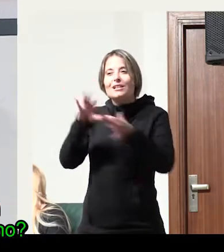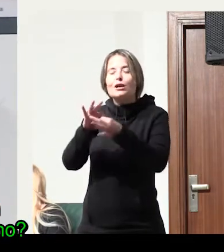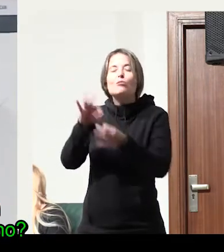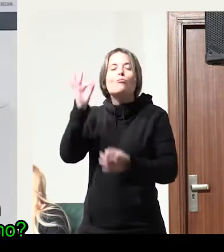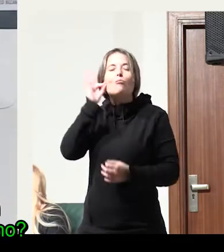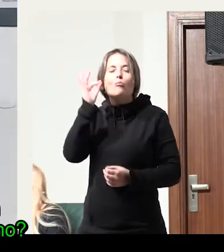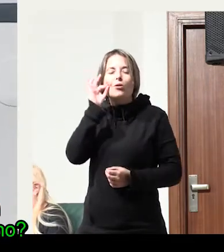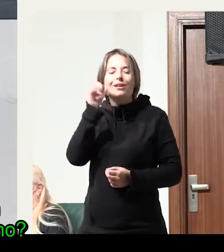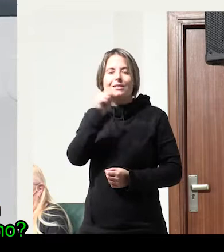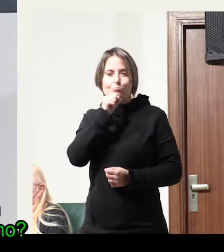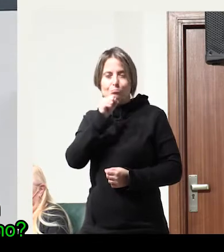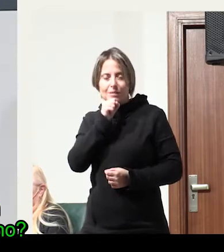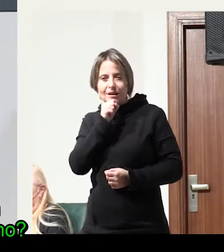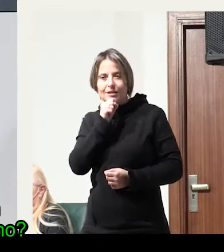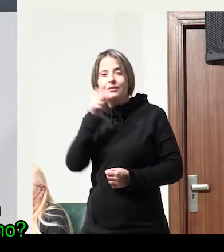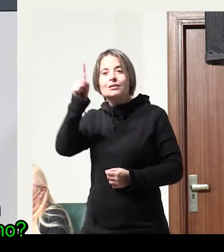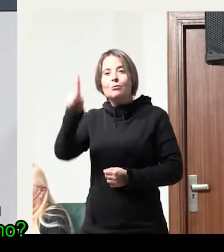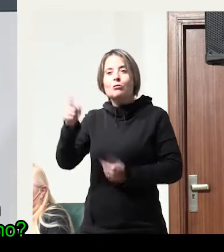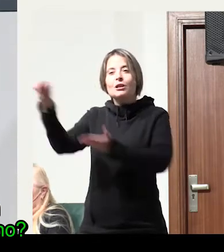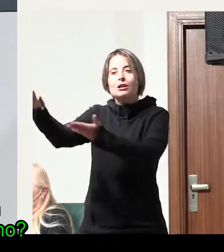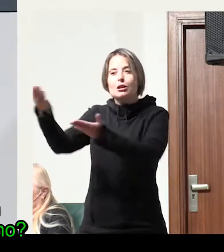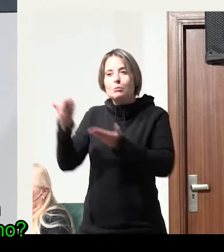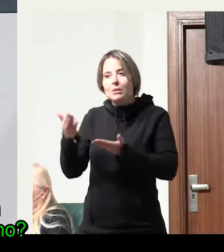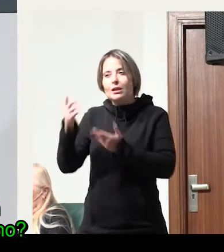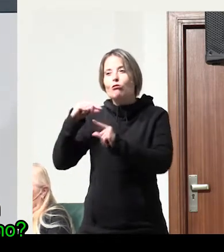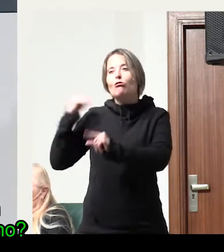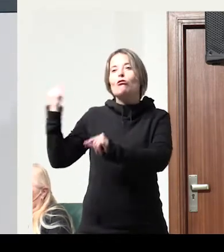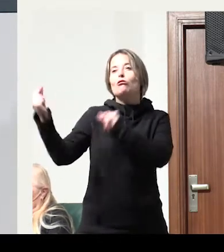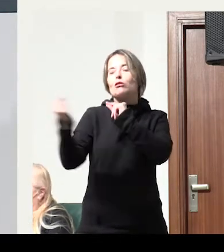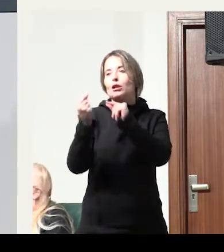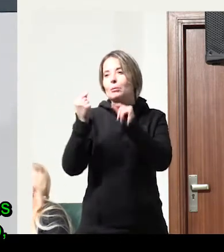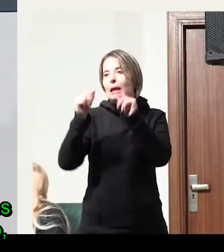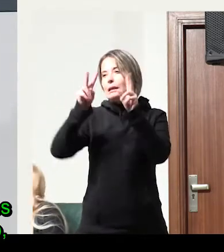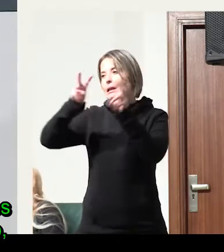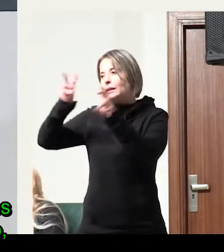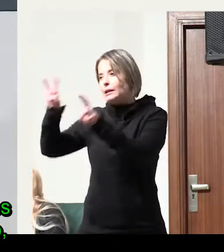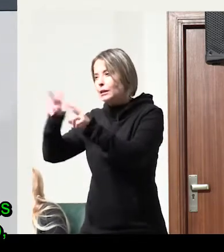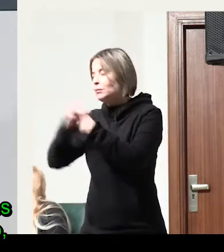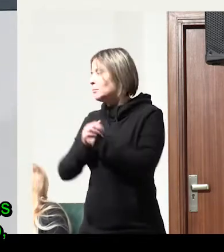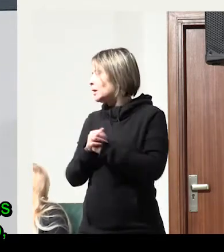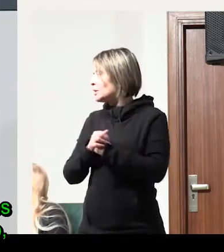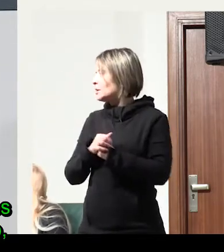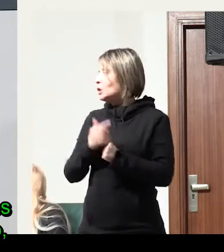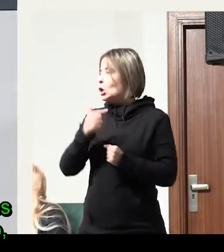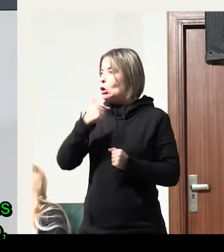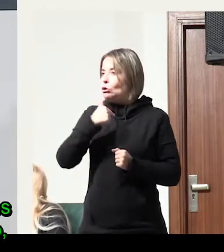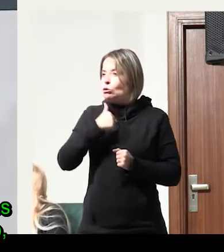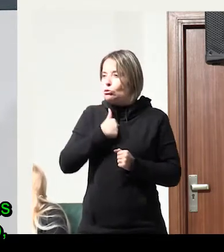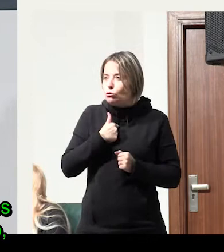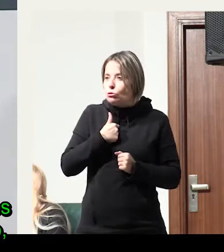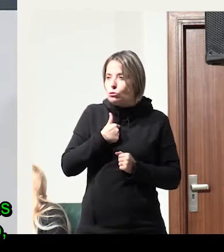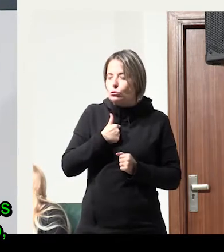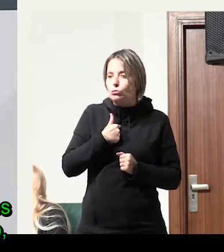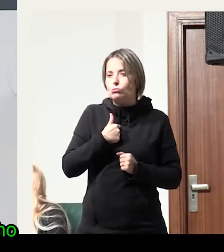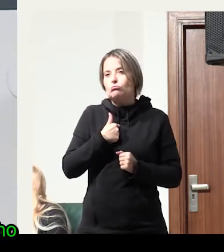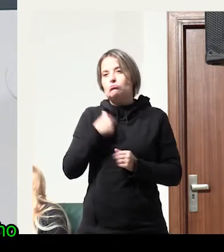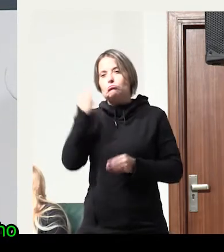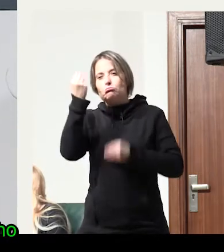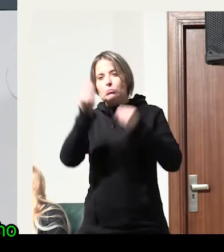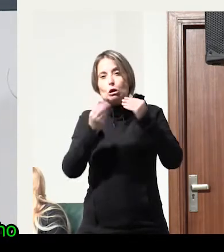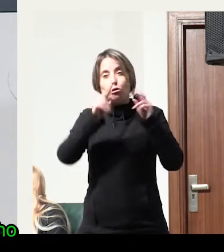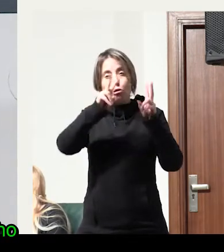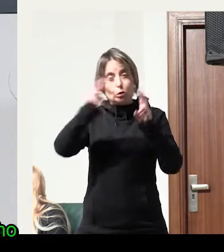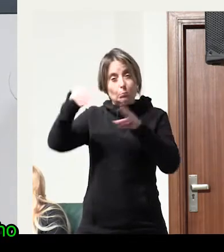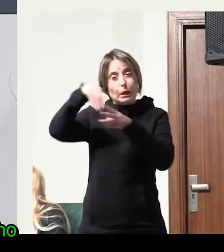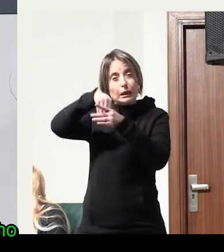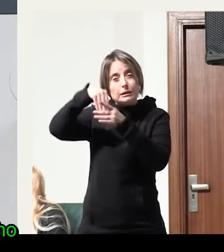invitación también a debatir sobre esos temas, ¿no? Yo creo que hay de los bastantes temas que trabajo en el libro, hay